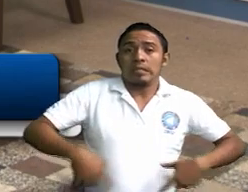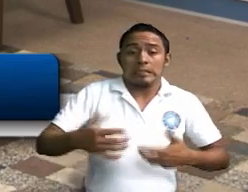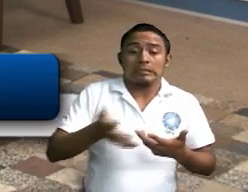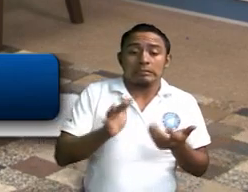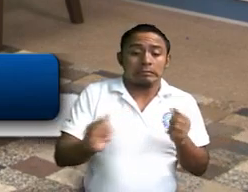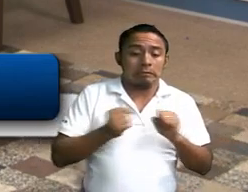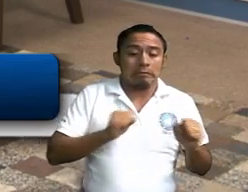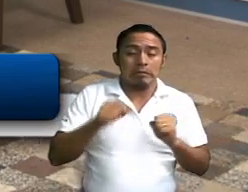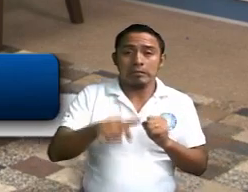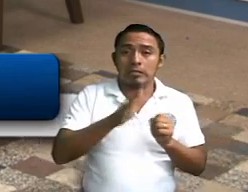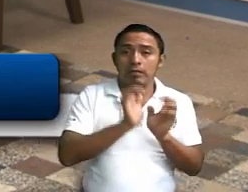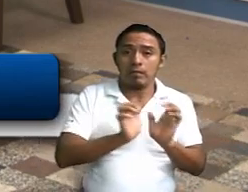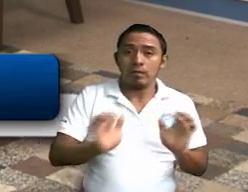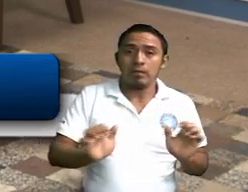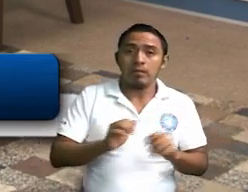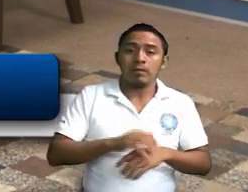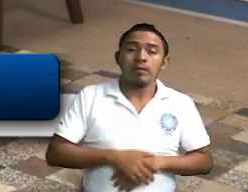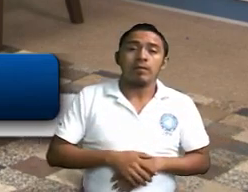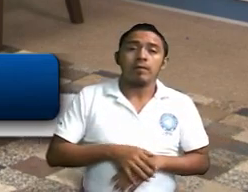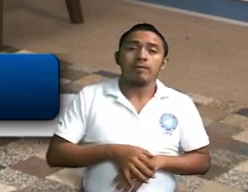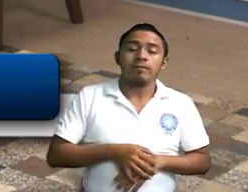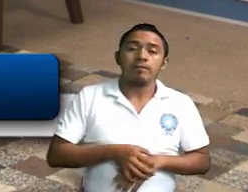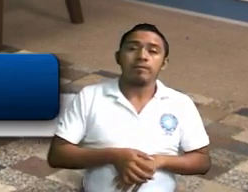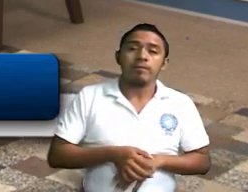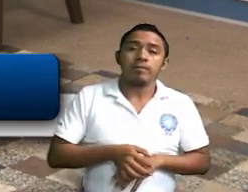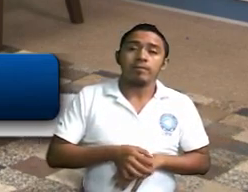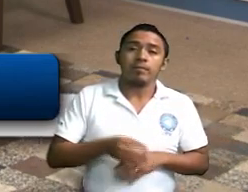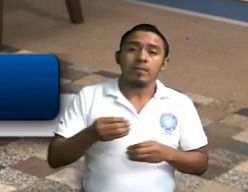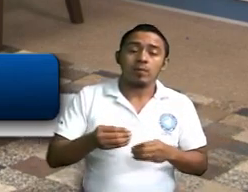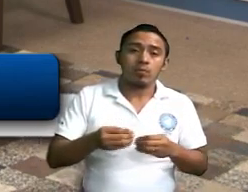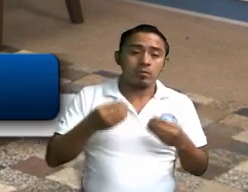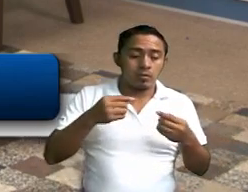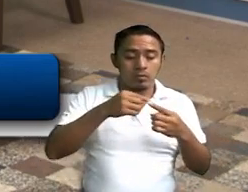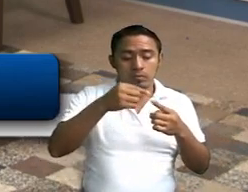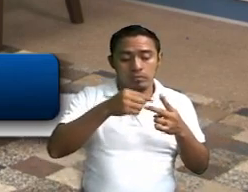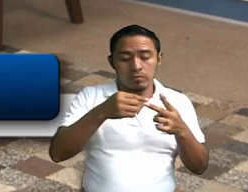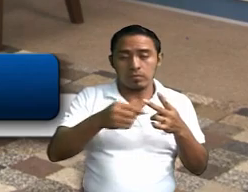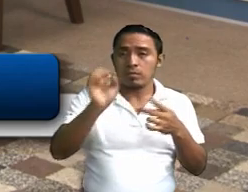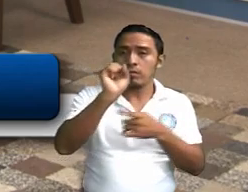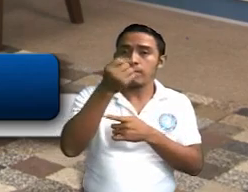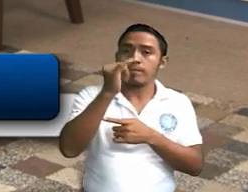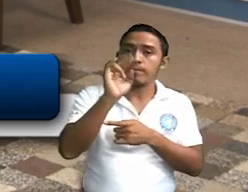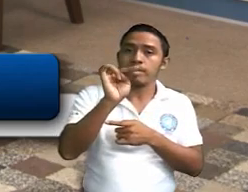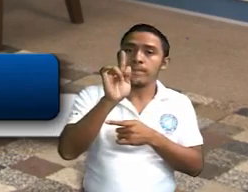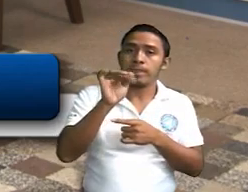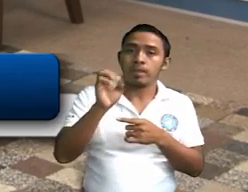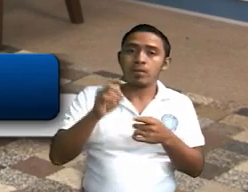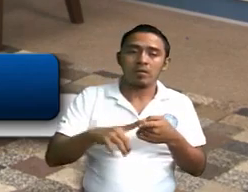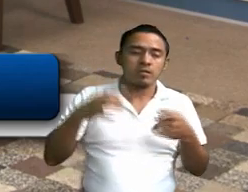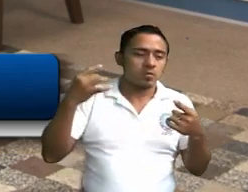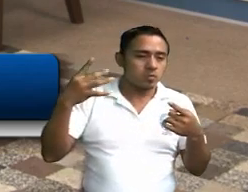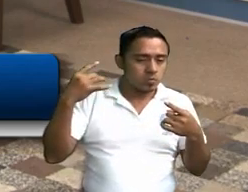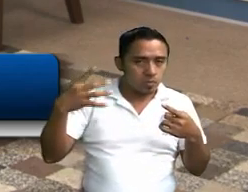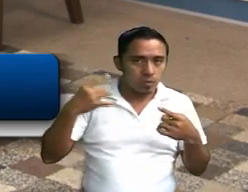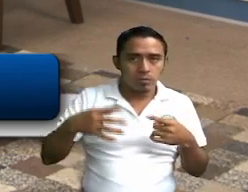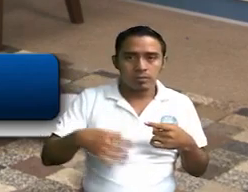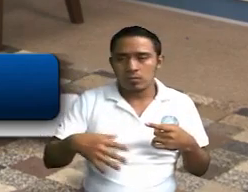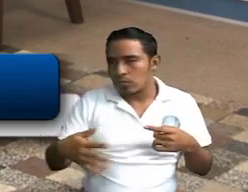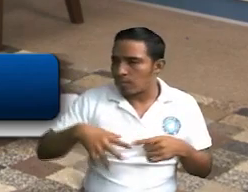niño que presente una artritis séptica, que viene acompañado de muchos síntomas. El síntoma principal es el dolor que le impide